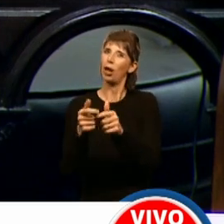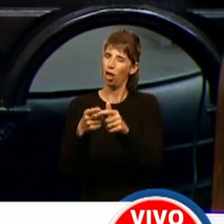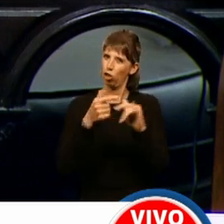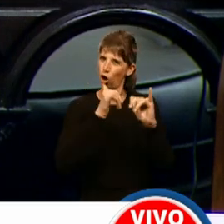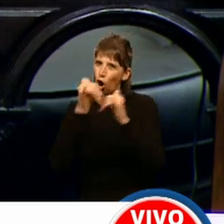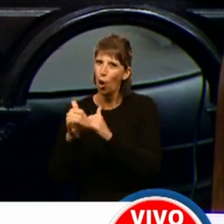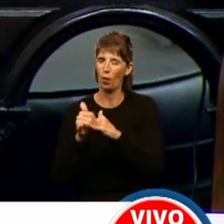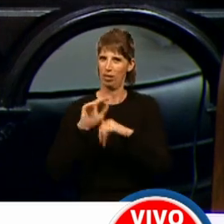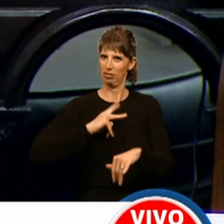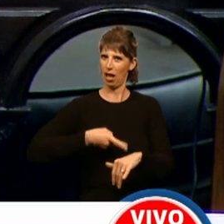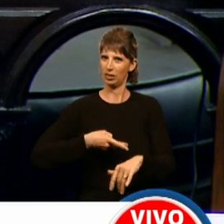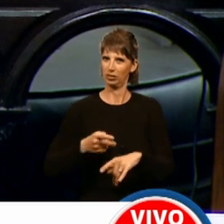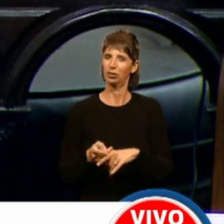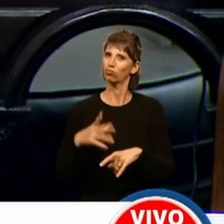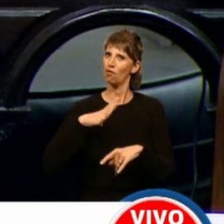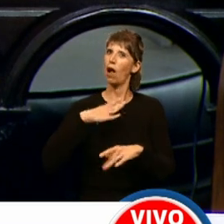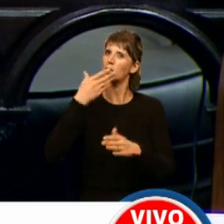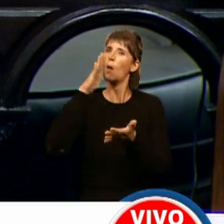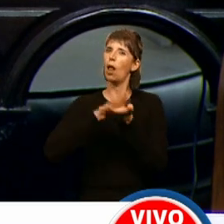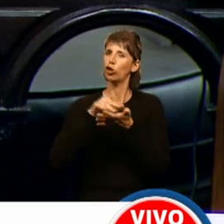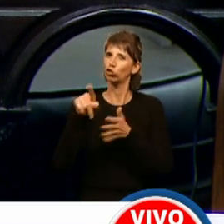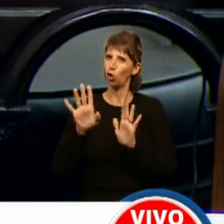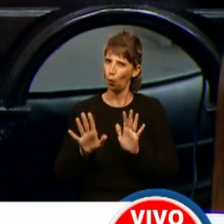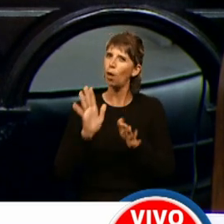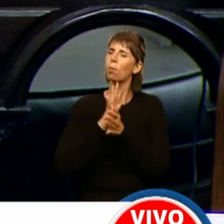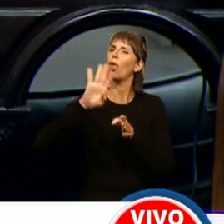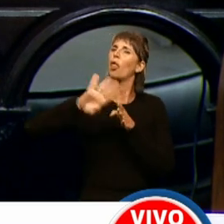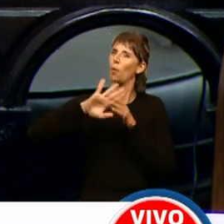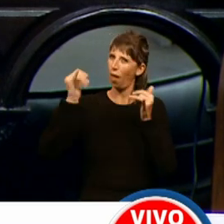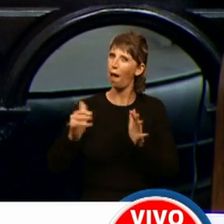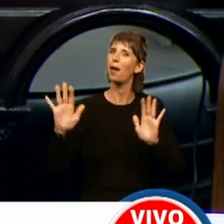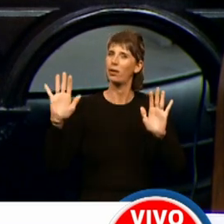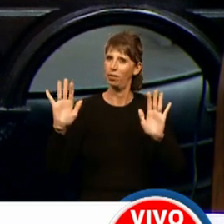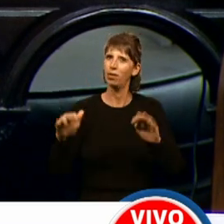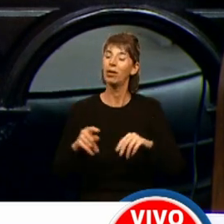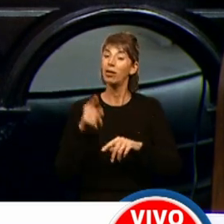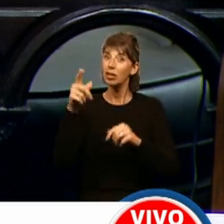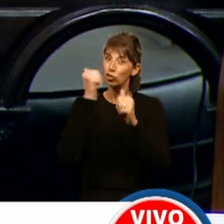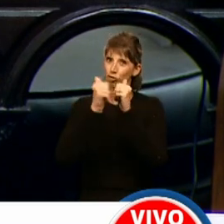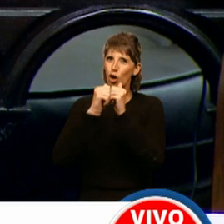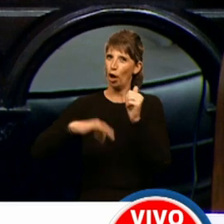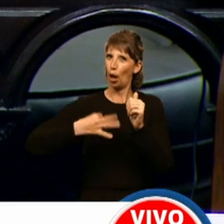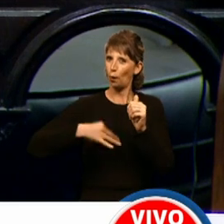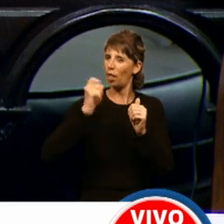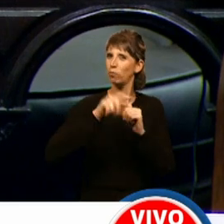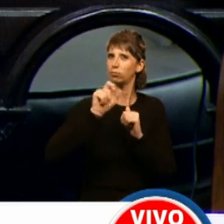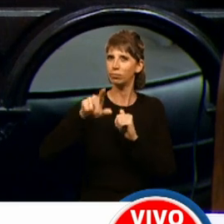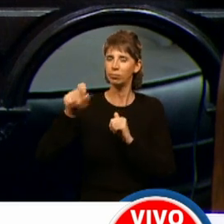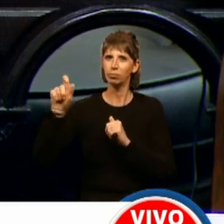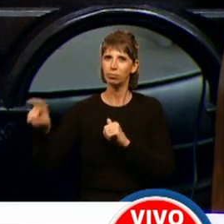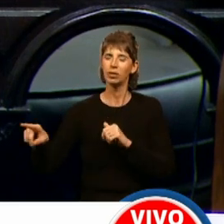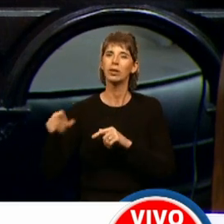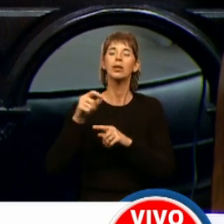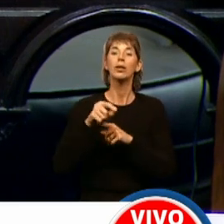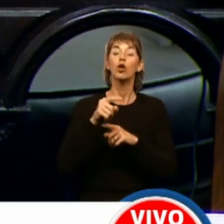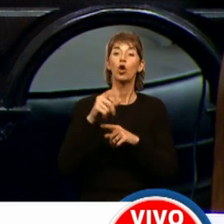algo que también es alguna de las deudas pendientes que tenemos esas historias en en la voz de